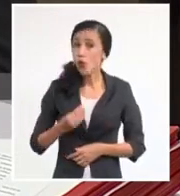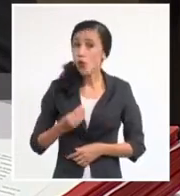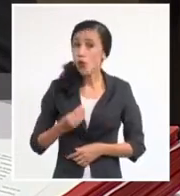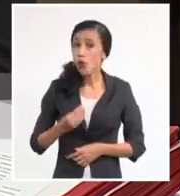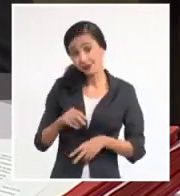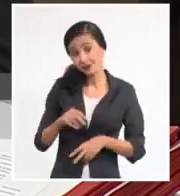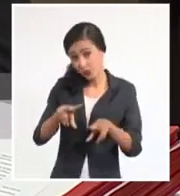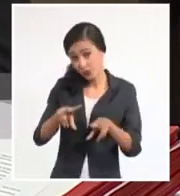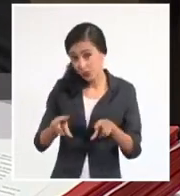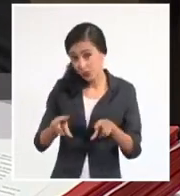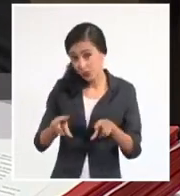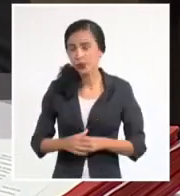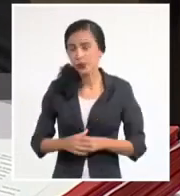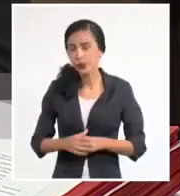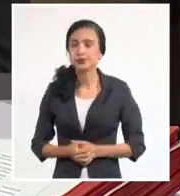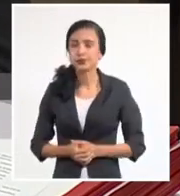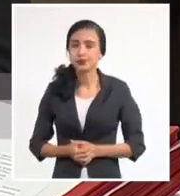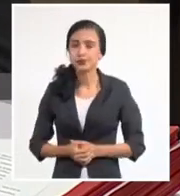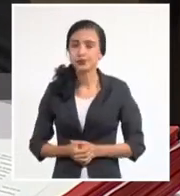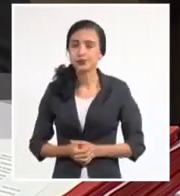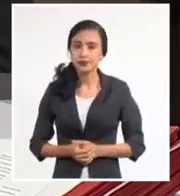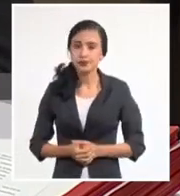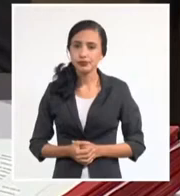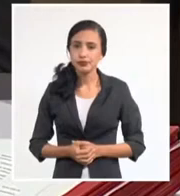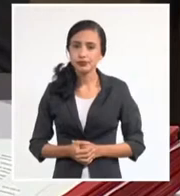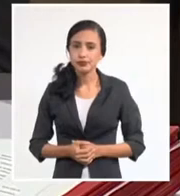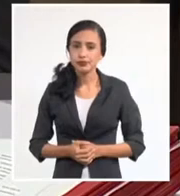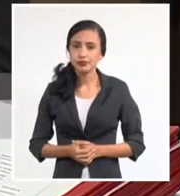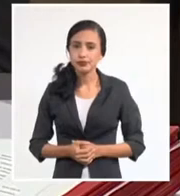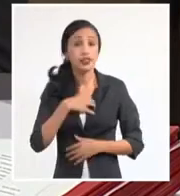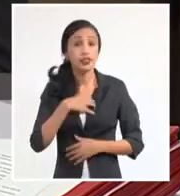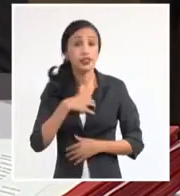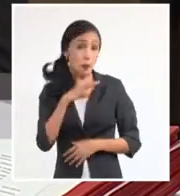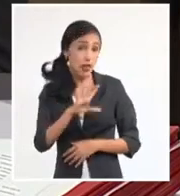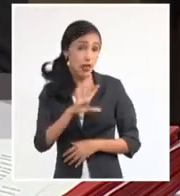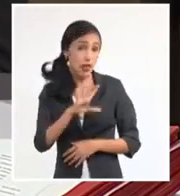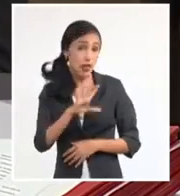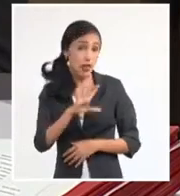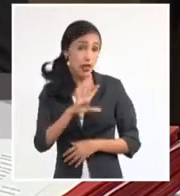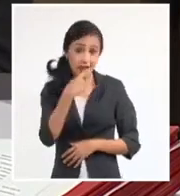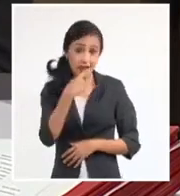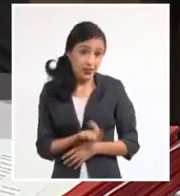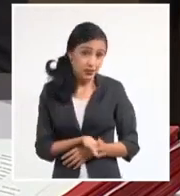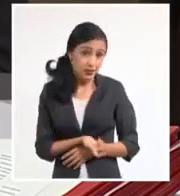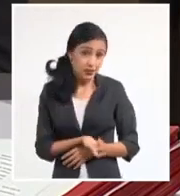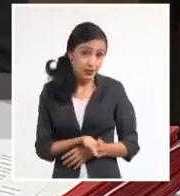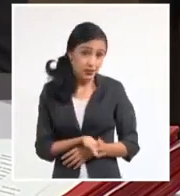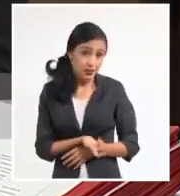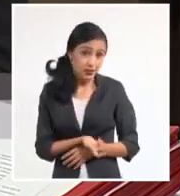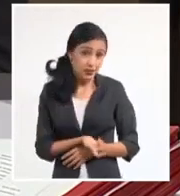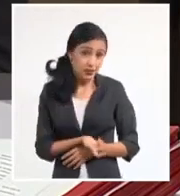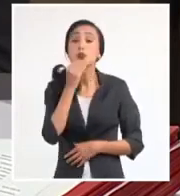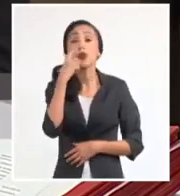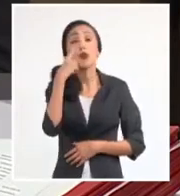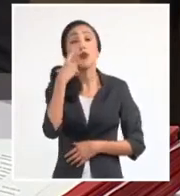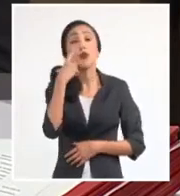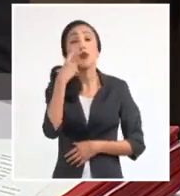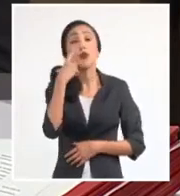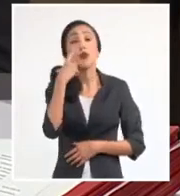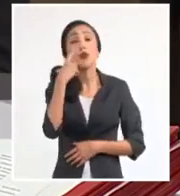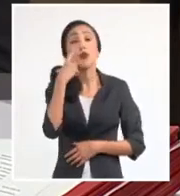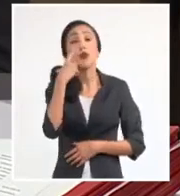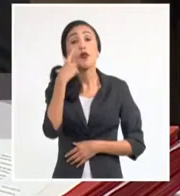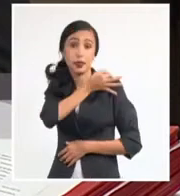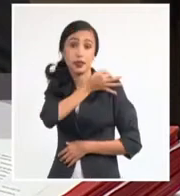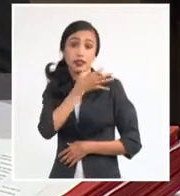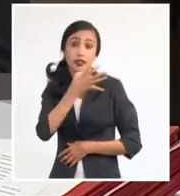los que ya tenemos más de 50 años, indudablemente pudimos ver a nuestro comandante en jefe,